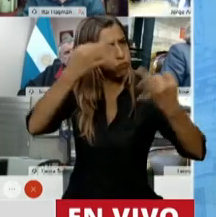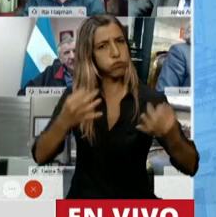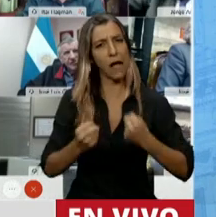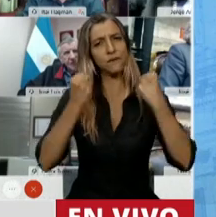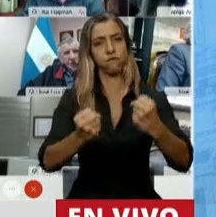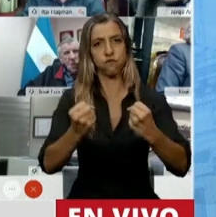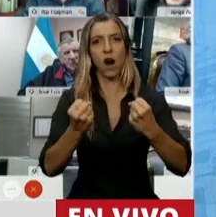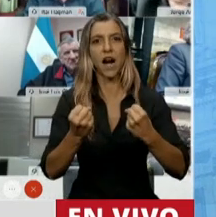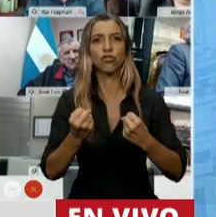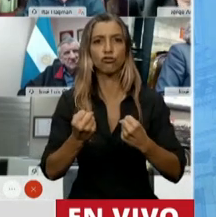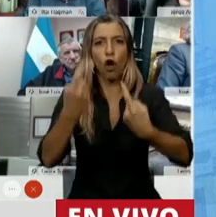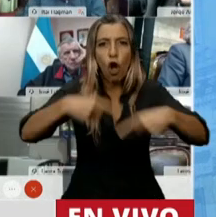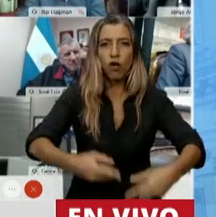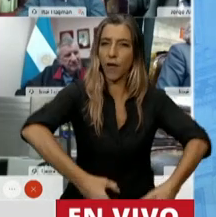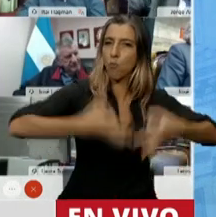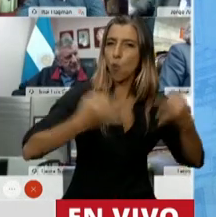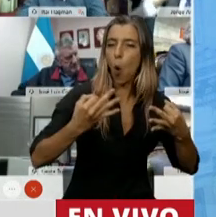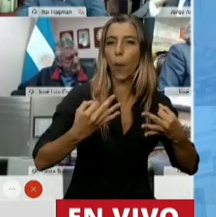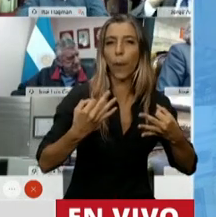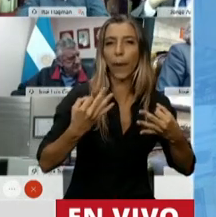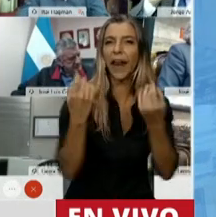que distingue lo bueno de lo que está mal.